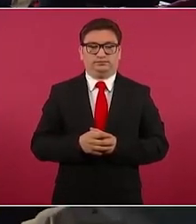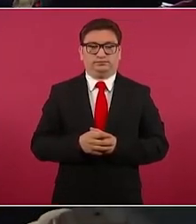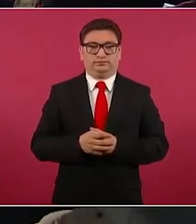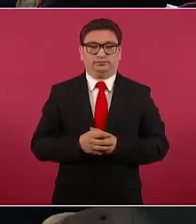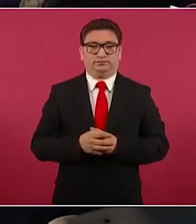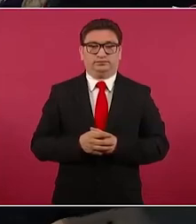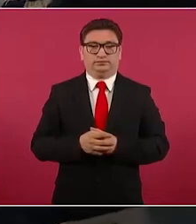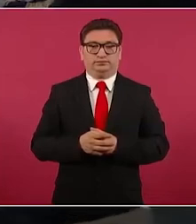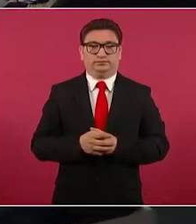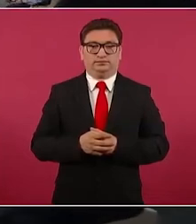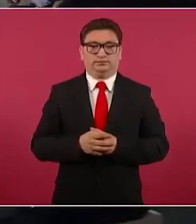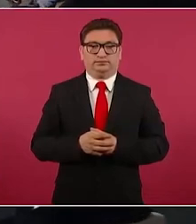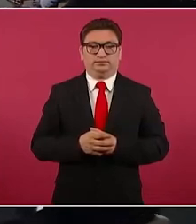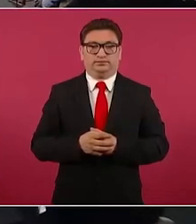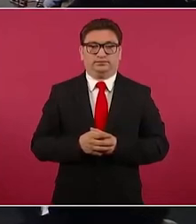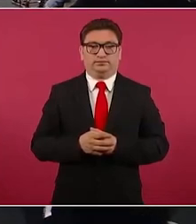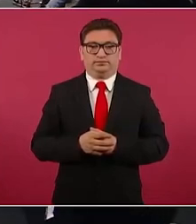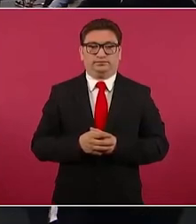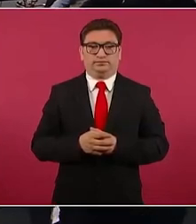Pero aún